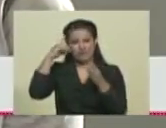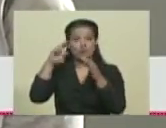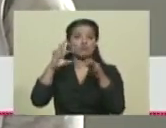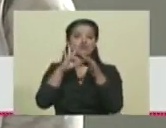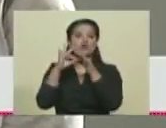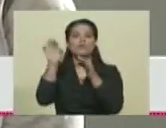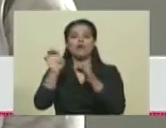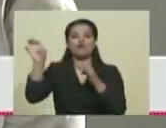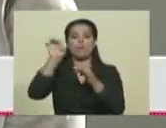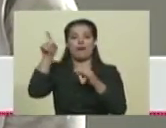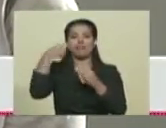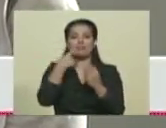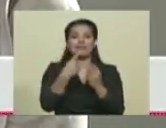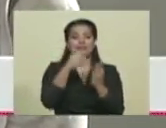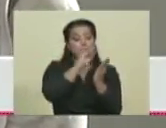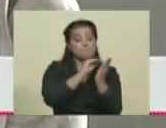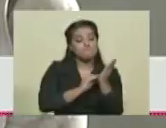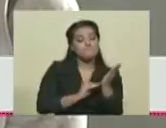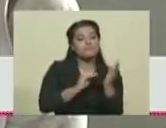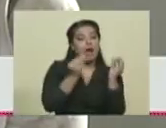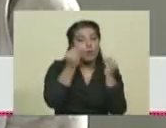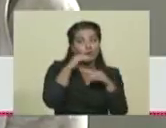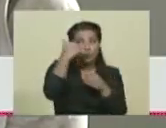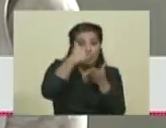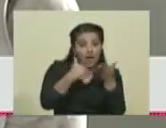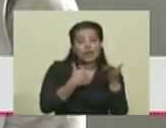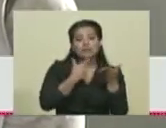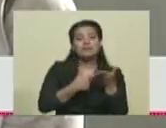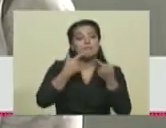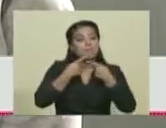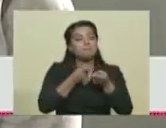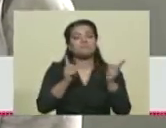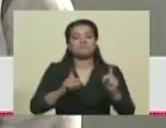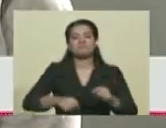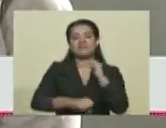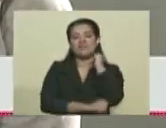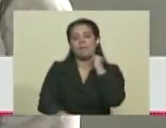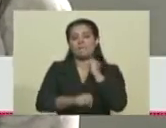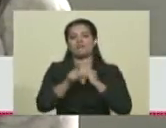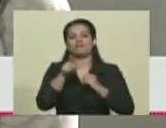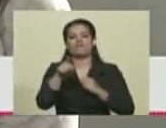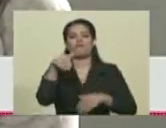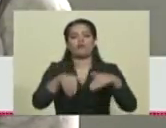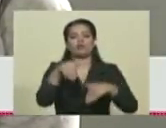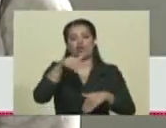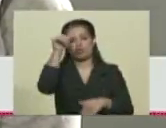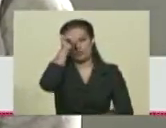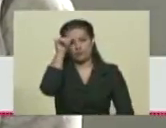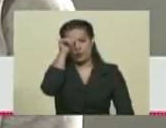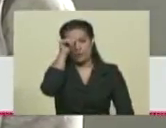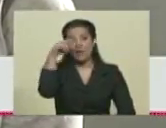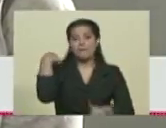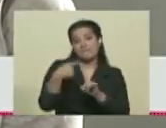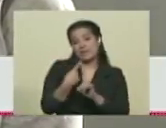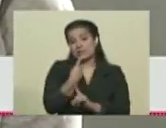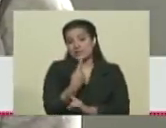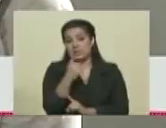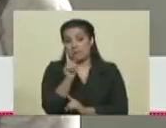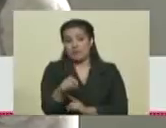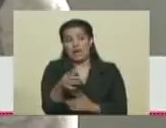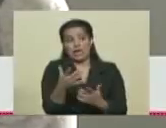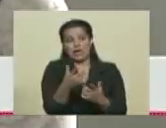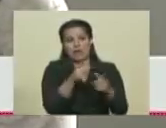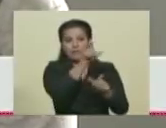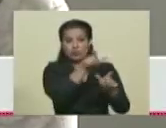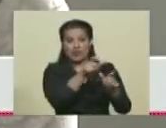las elecciones de este domingo y también sobre la pretensión de empañar la imagen y la actuación de los